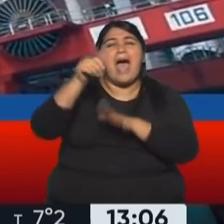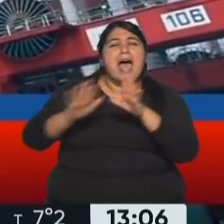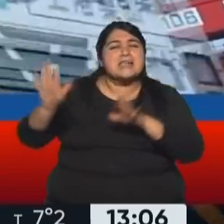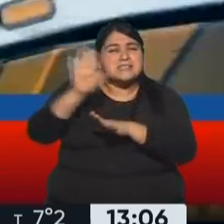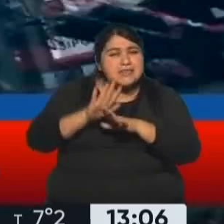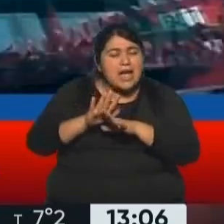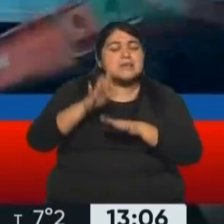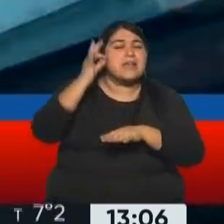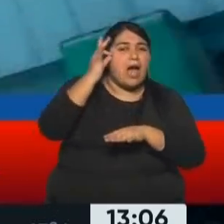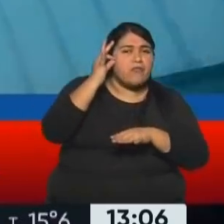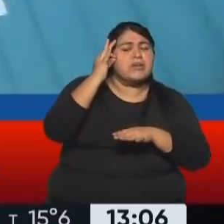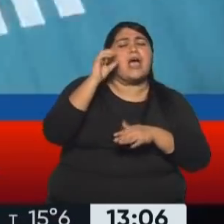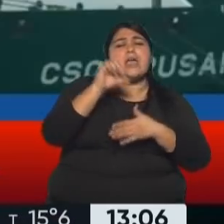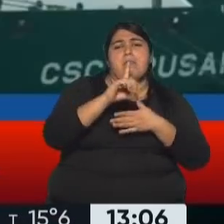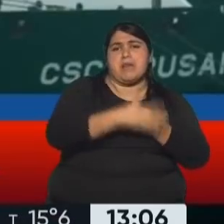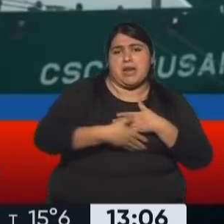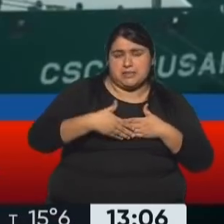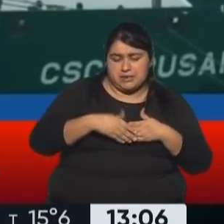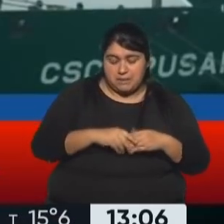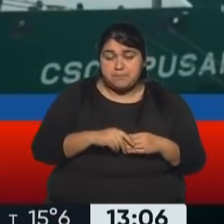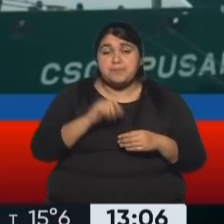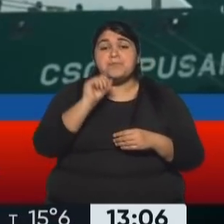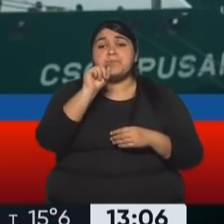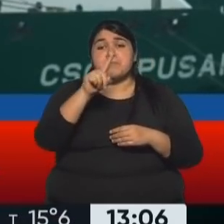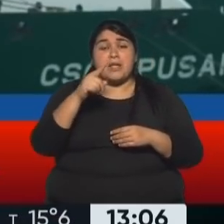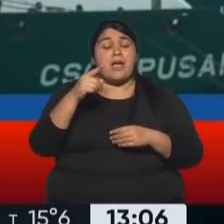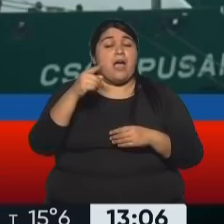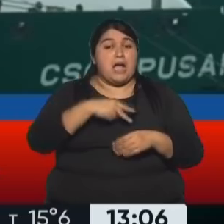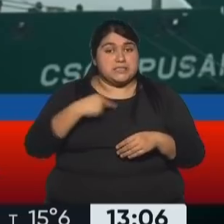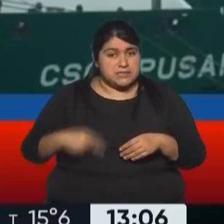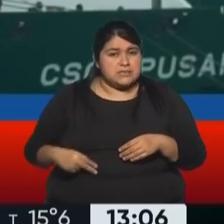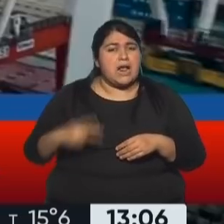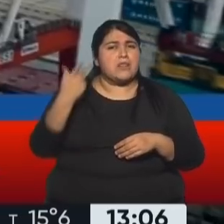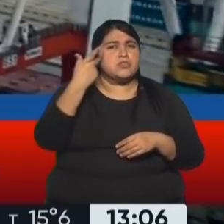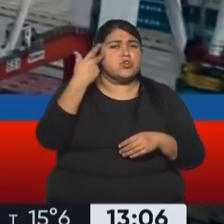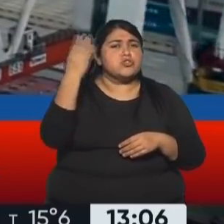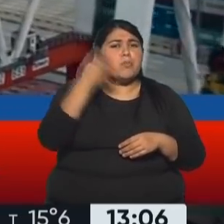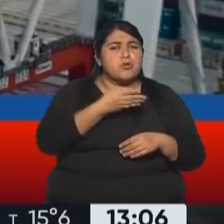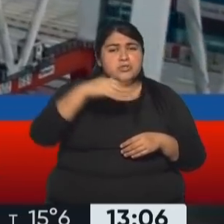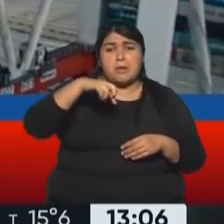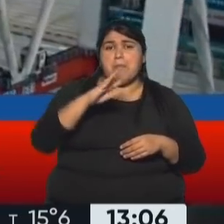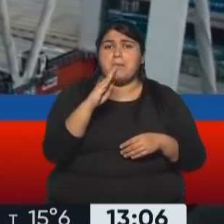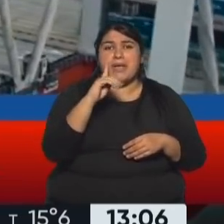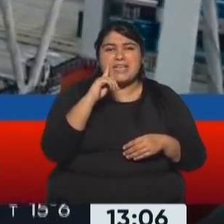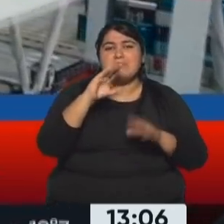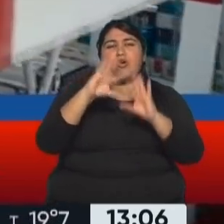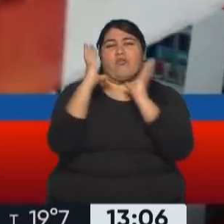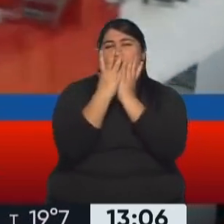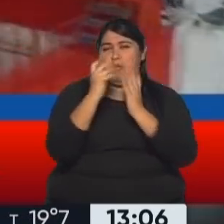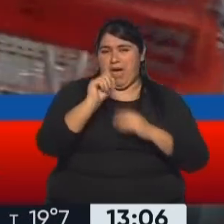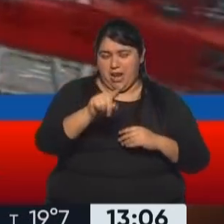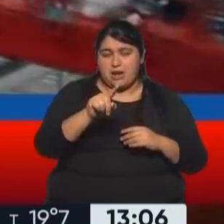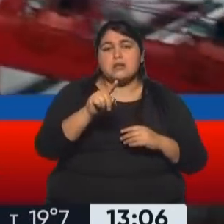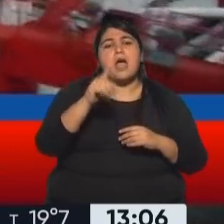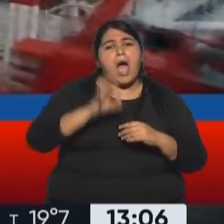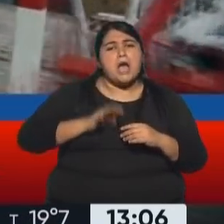Asia-Pacífico, África y América Latina. China aporta actualmente el 18% del Producto Bruto Global y esa porción